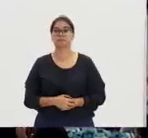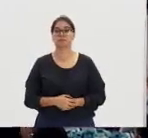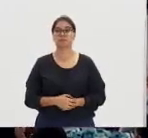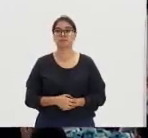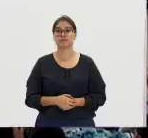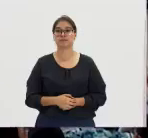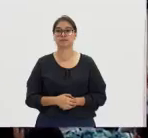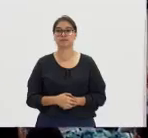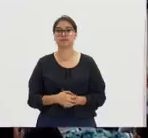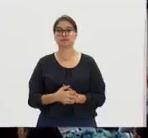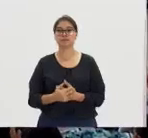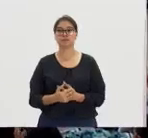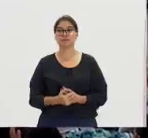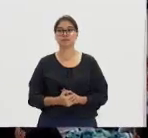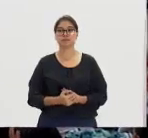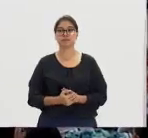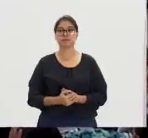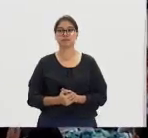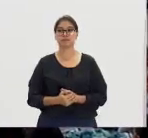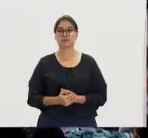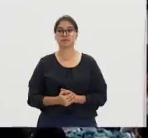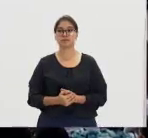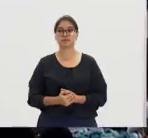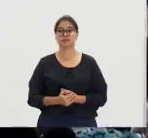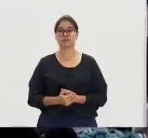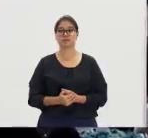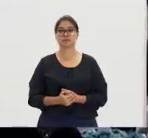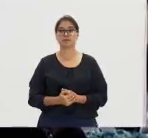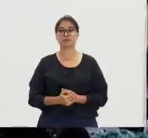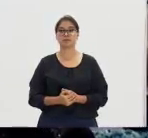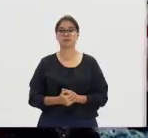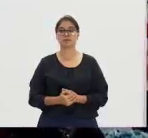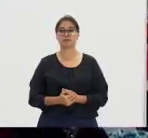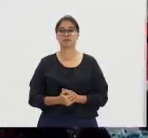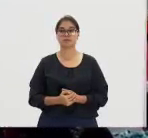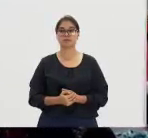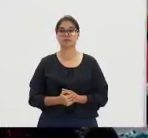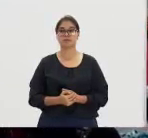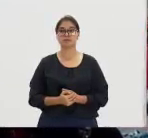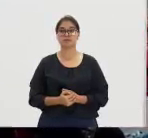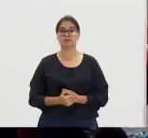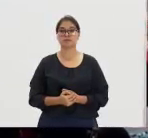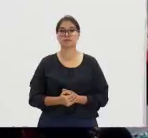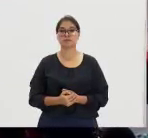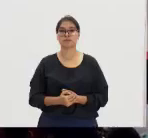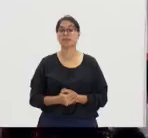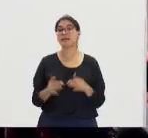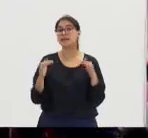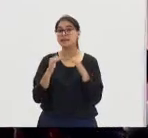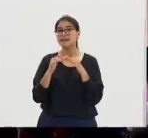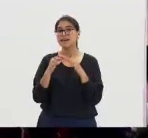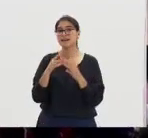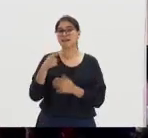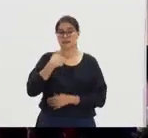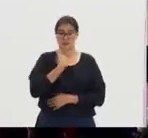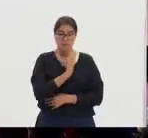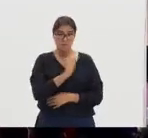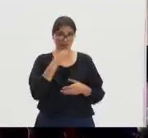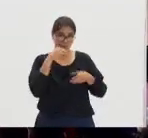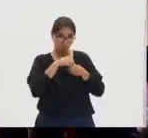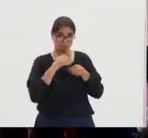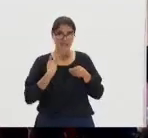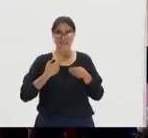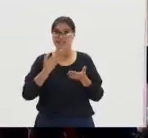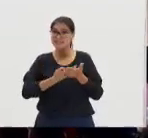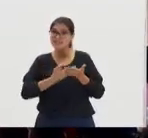ofrecieron? No, hombre, ya sacate de la cabeza el pecado del sexo. No, hombre, es paja. El trabajo que estás pidiendo, si te